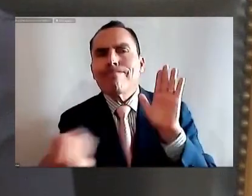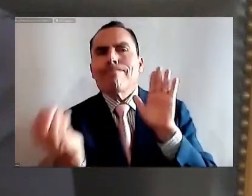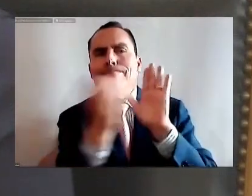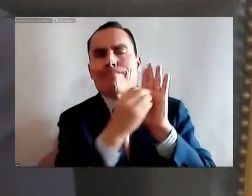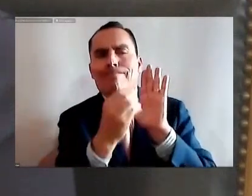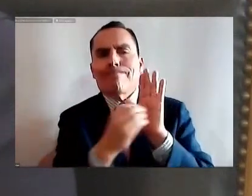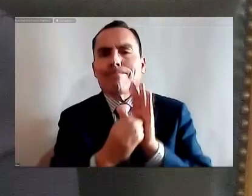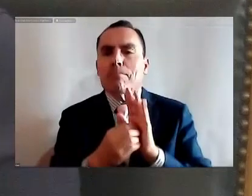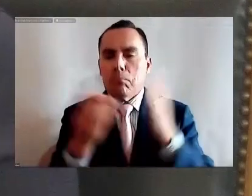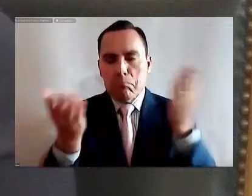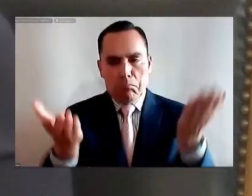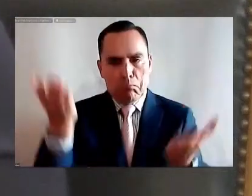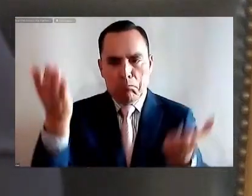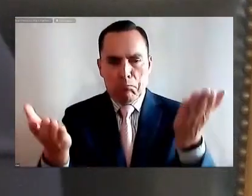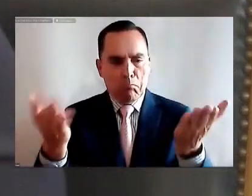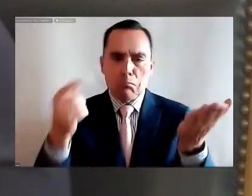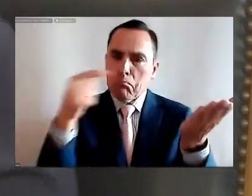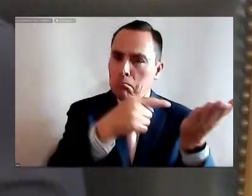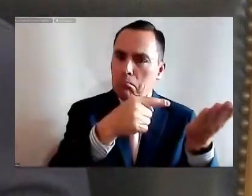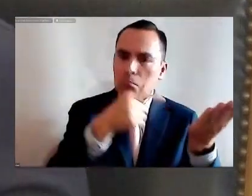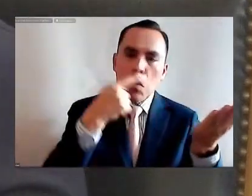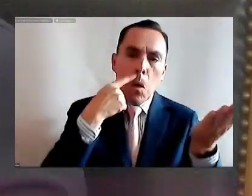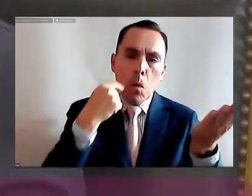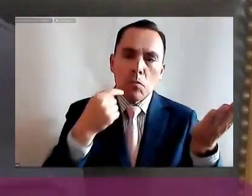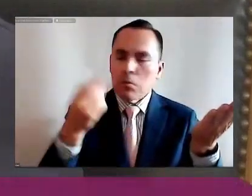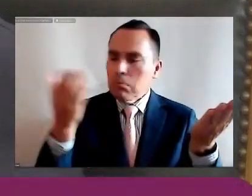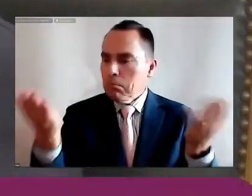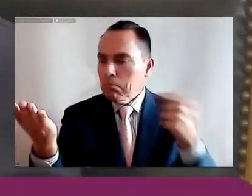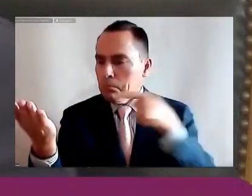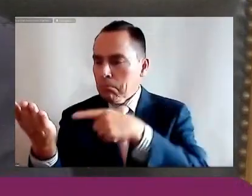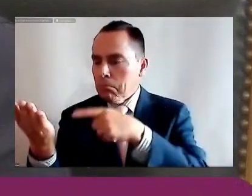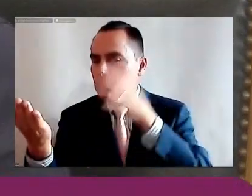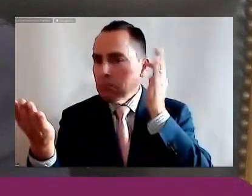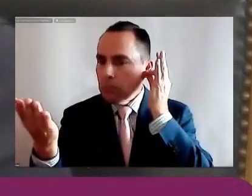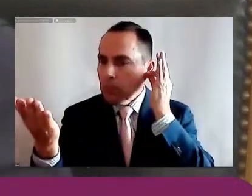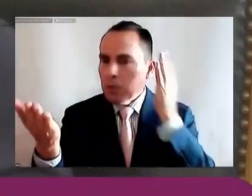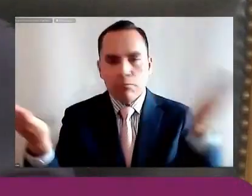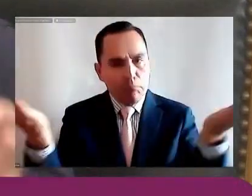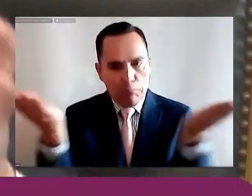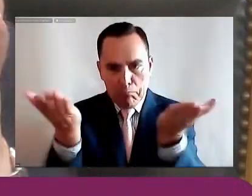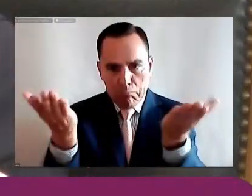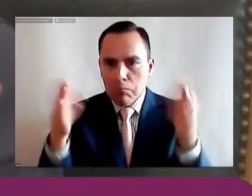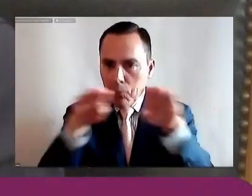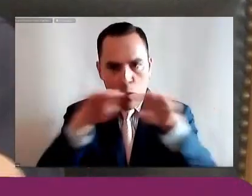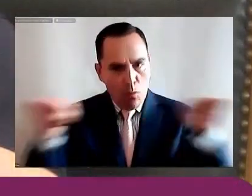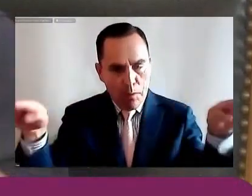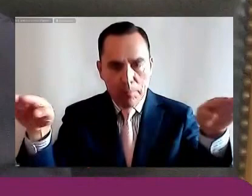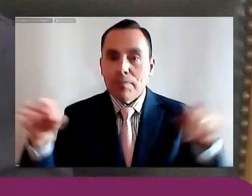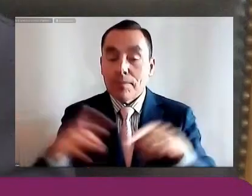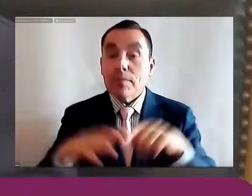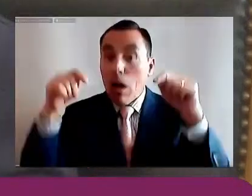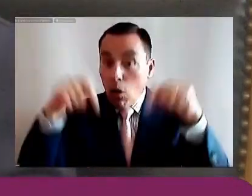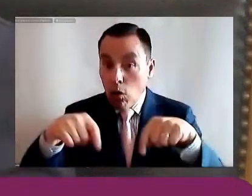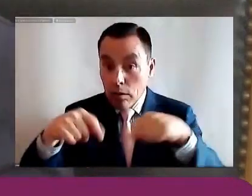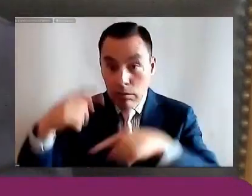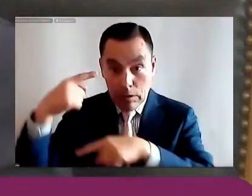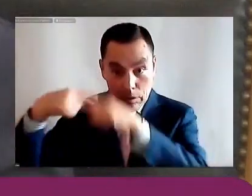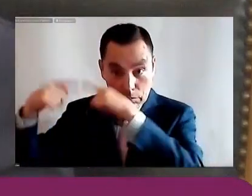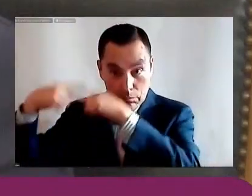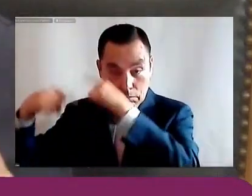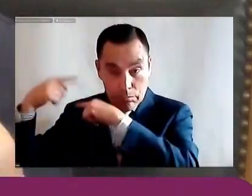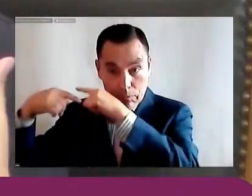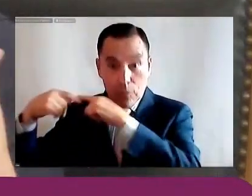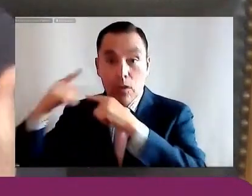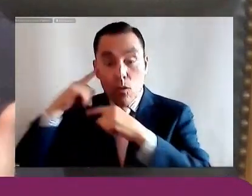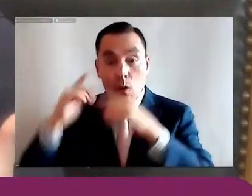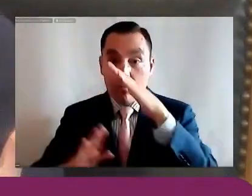u objetivas. En este sentido, creemos que es sumamente importante detenerse en la historia, en el contexto que rodea a